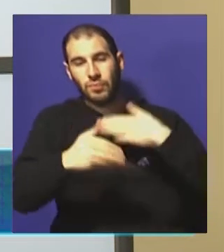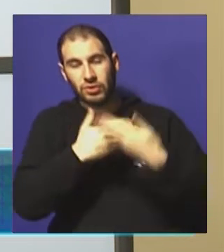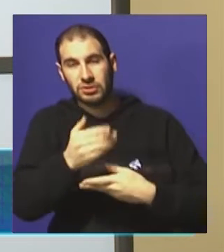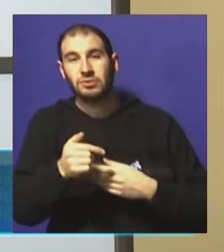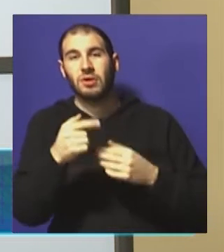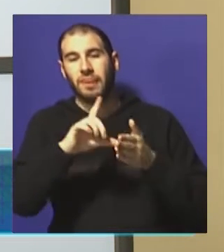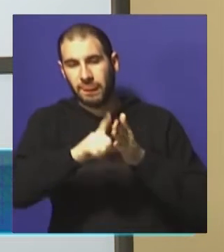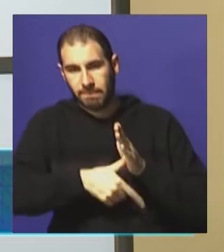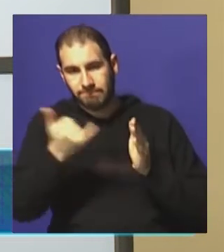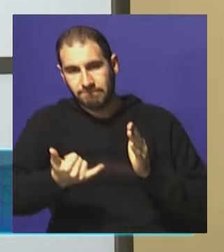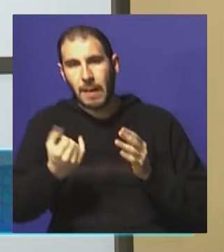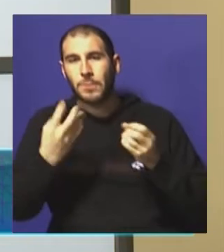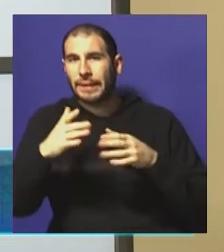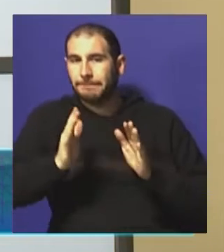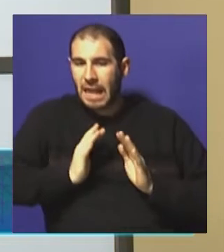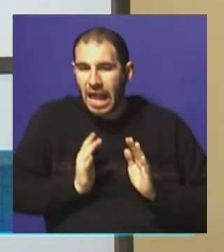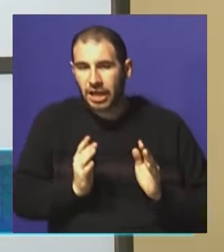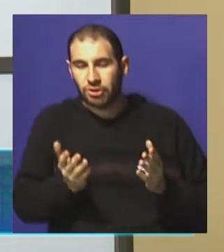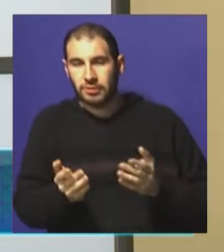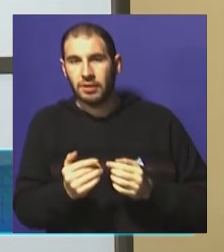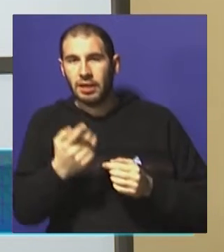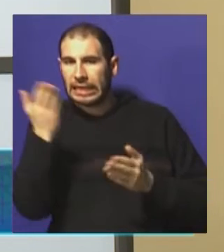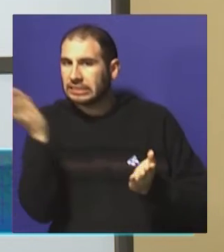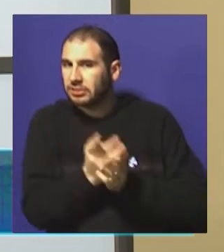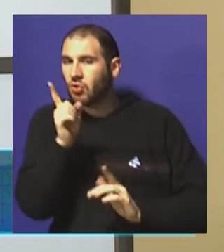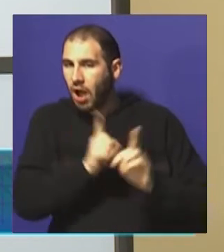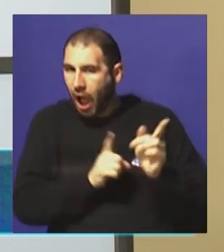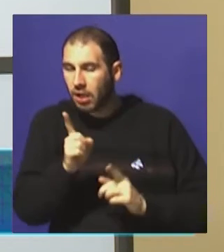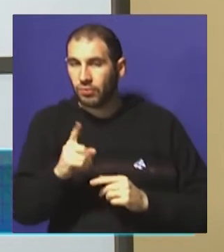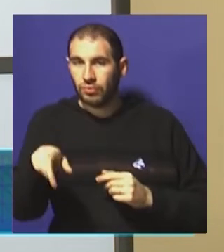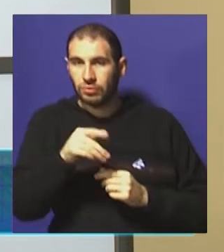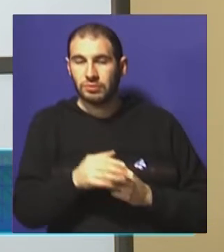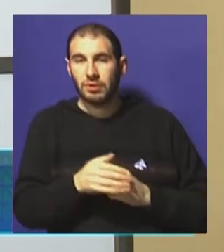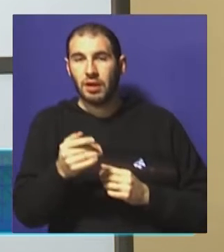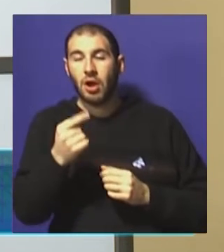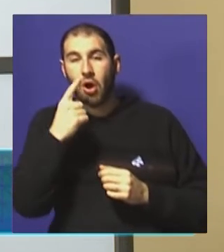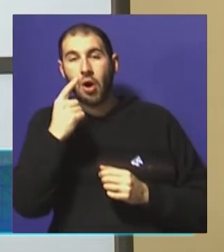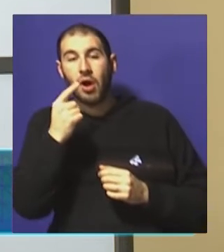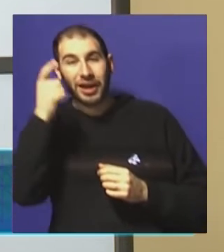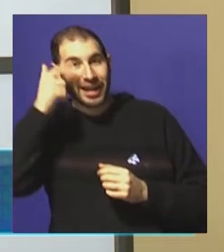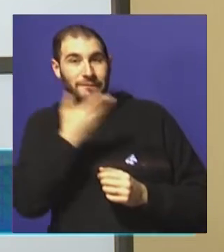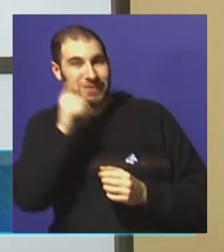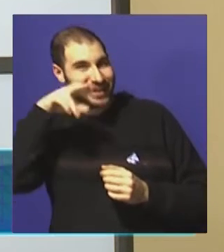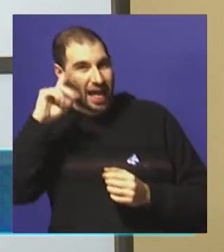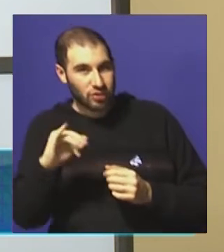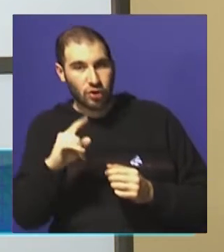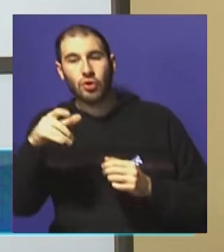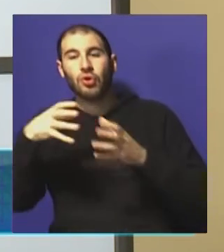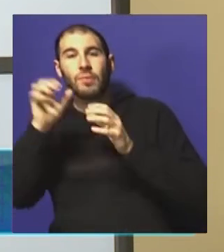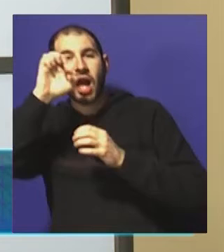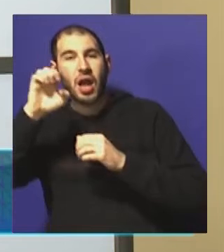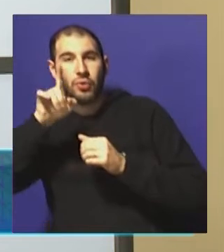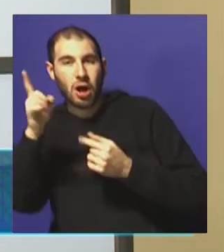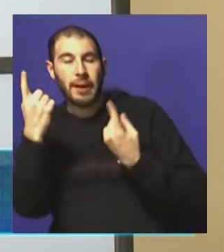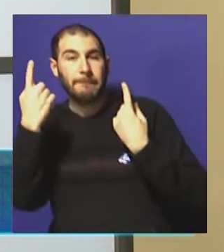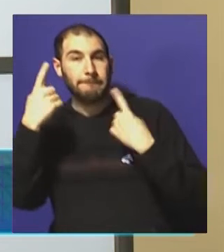hubo demoras porque había temores de ciertos castigos que podía tener Fernando VII, las potencias europeas,